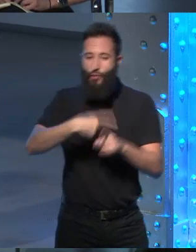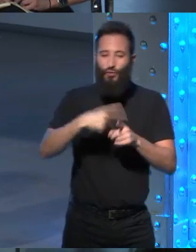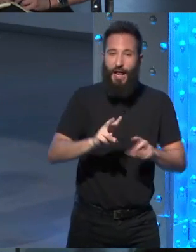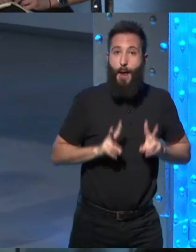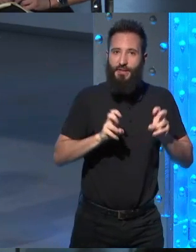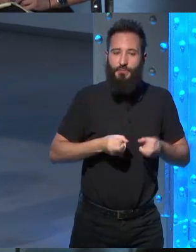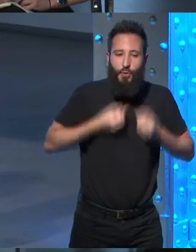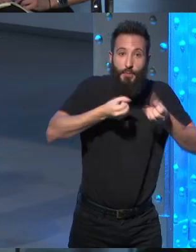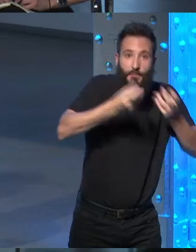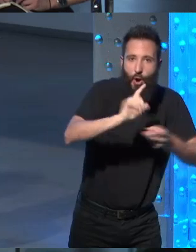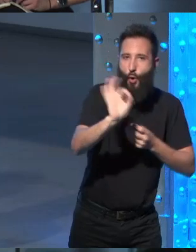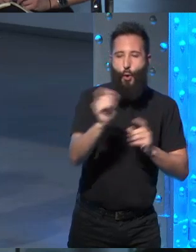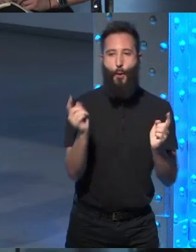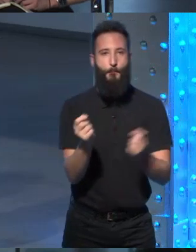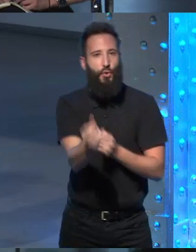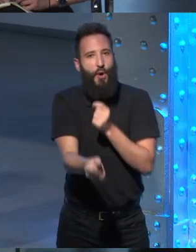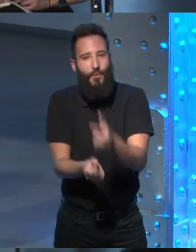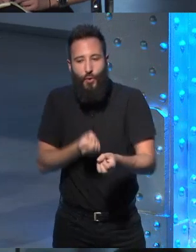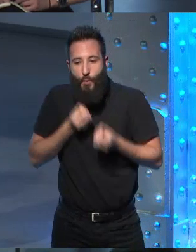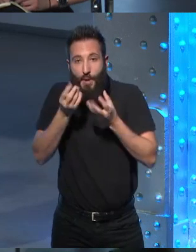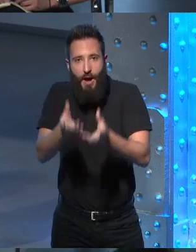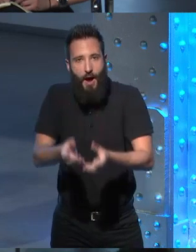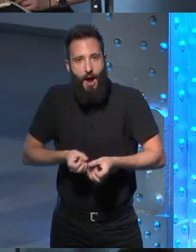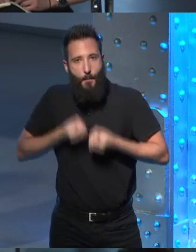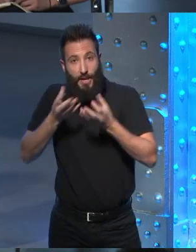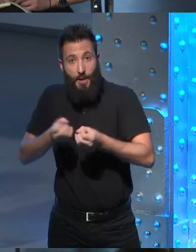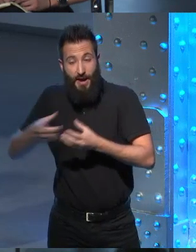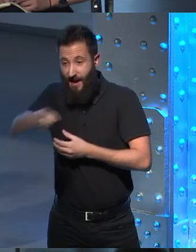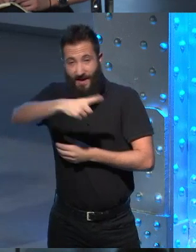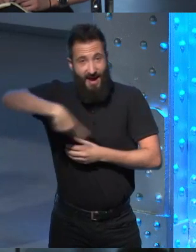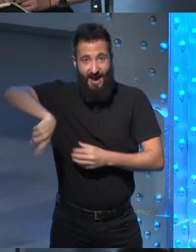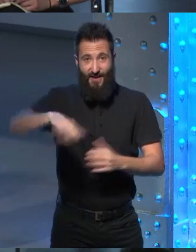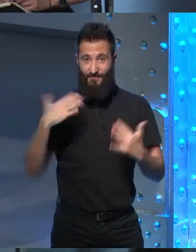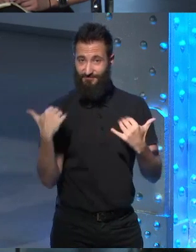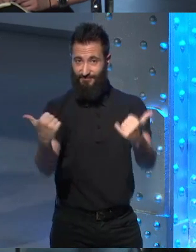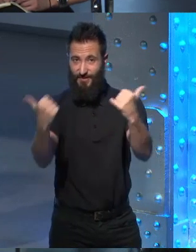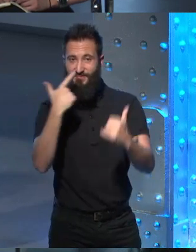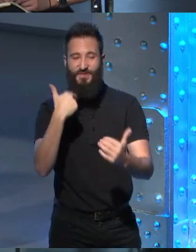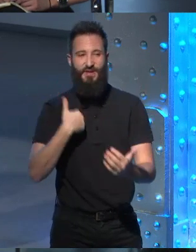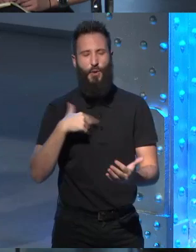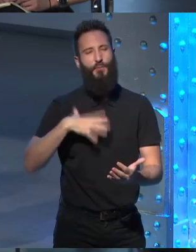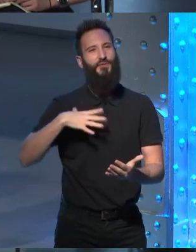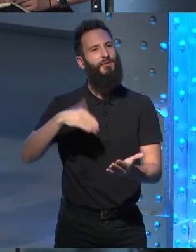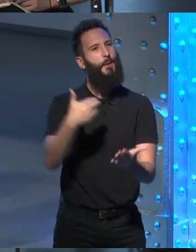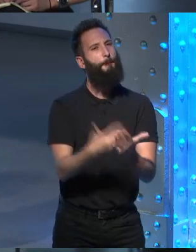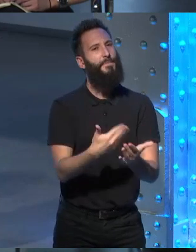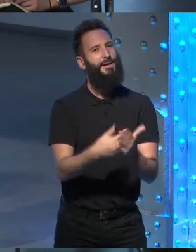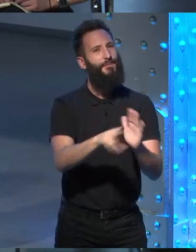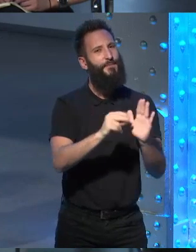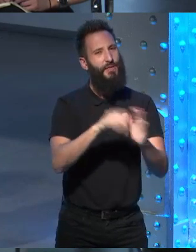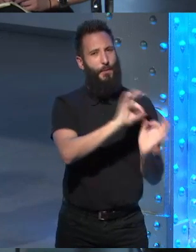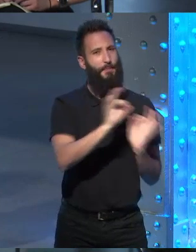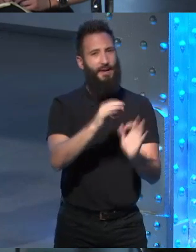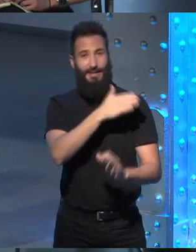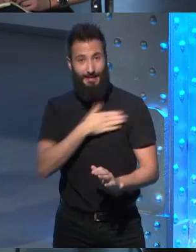principio poco a poco, y en este caso, pues ellos nos plantearon si queríamos hacer un vídeo, pero bueno, como nos dieron carta blanca...